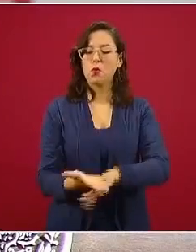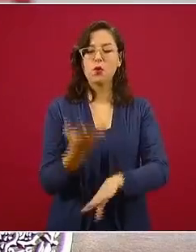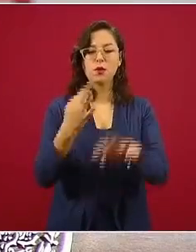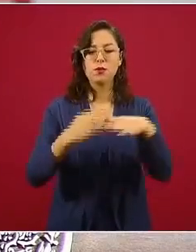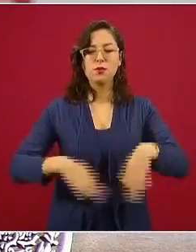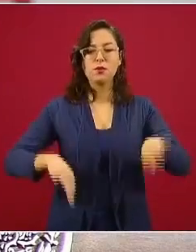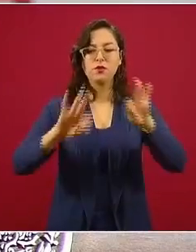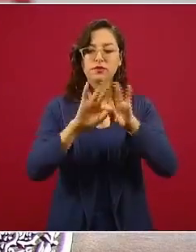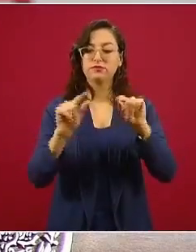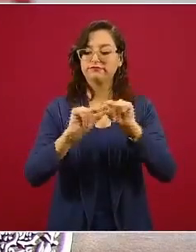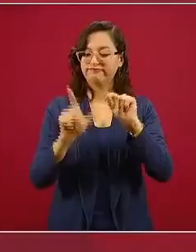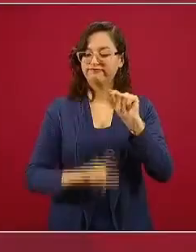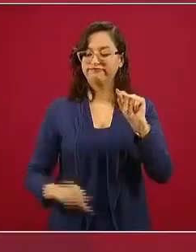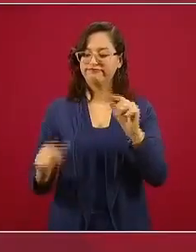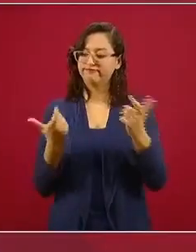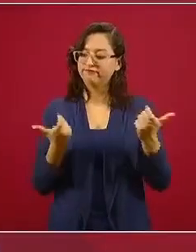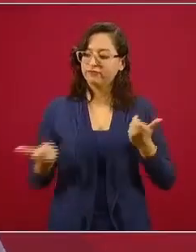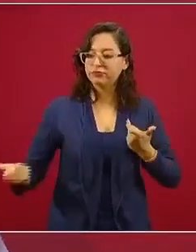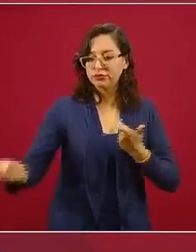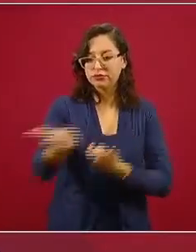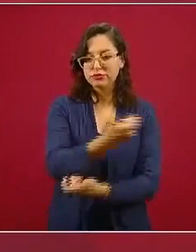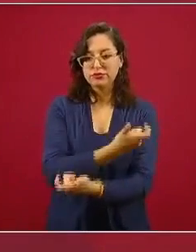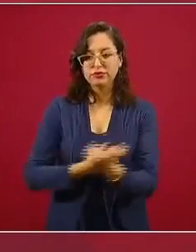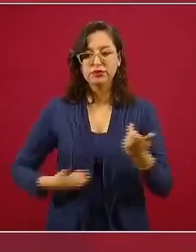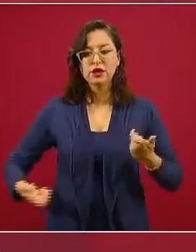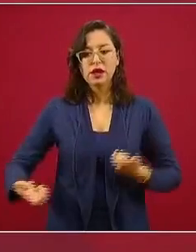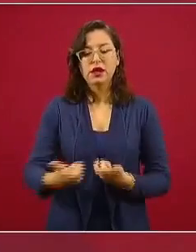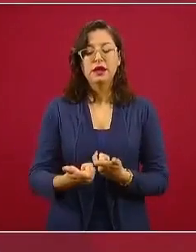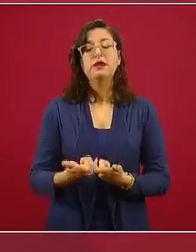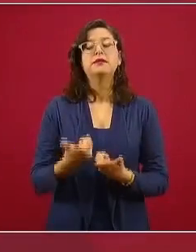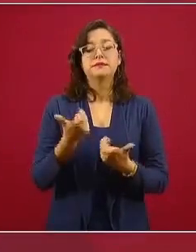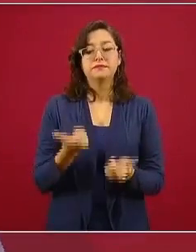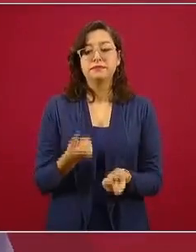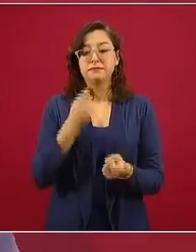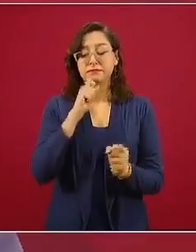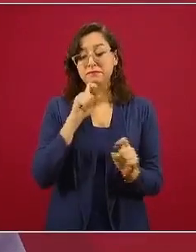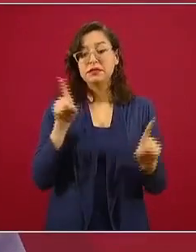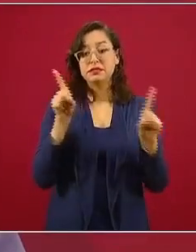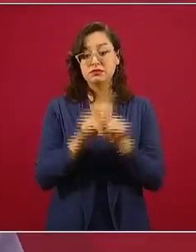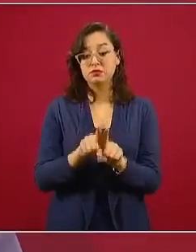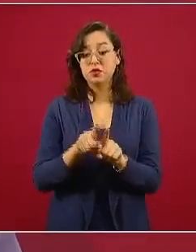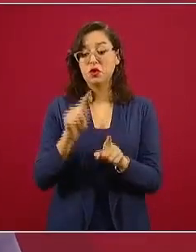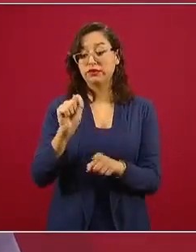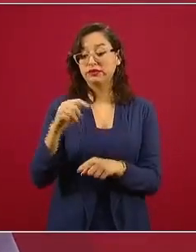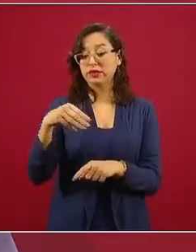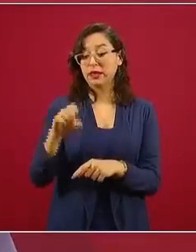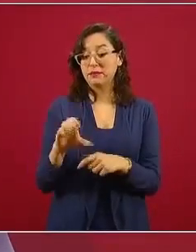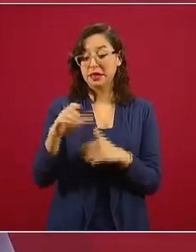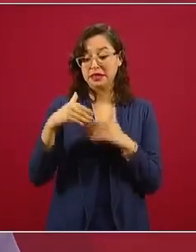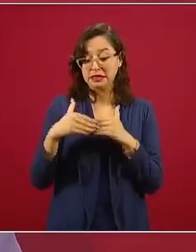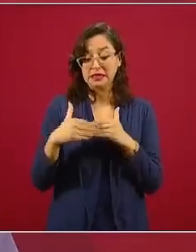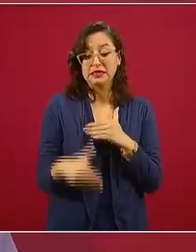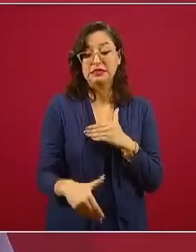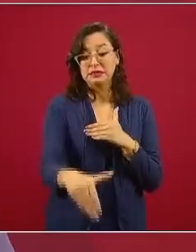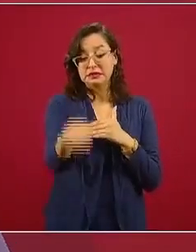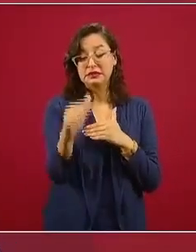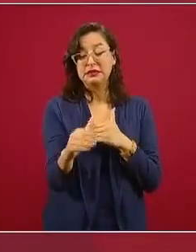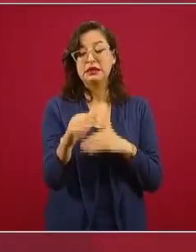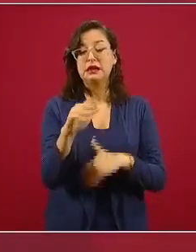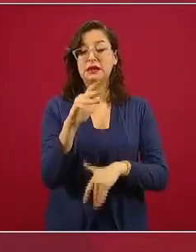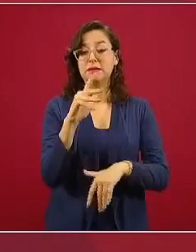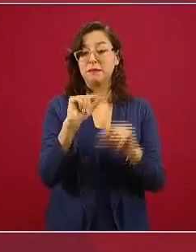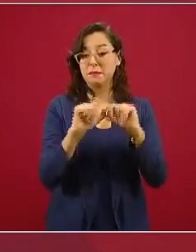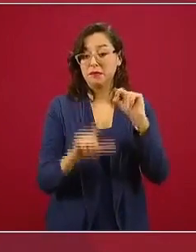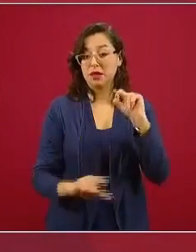para la economía mexicana y también por eso constituye esta entrada en vigor del tratado entre México, Estados Unidos y